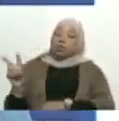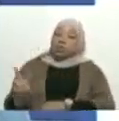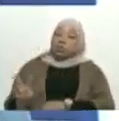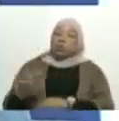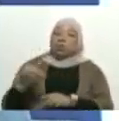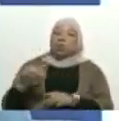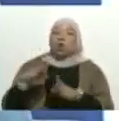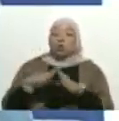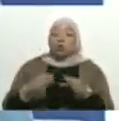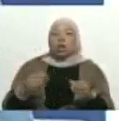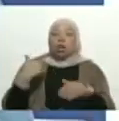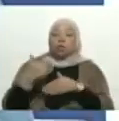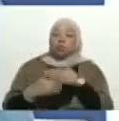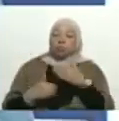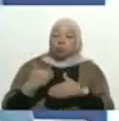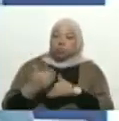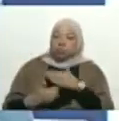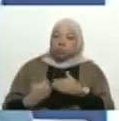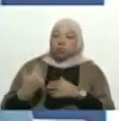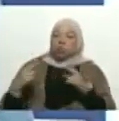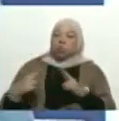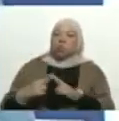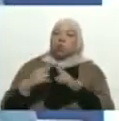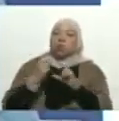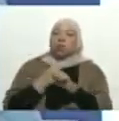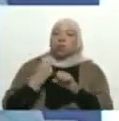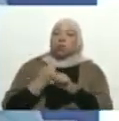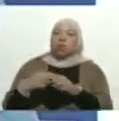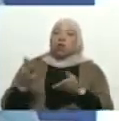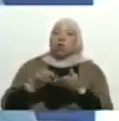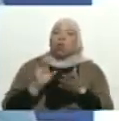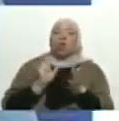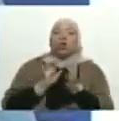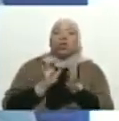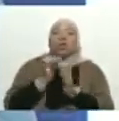fronteras es lo que se produce en este encuentro, y con ella retornamos el contacto a los estudios. Adelante.